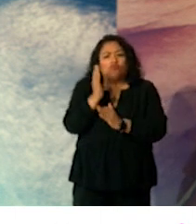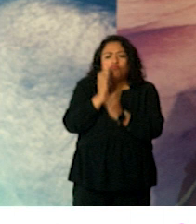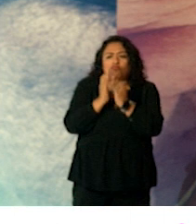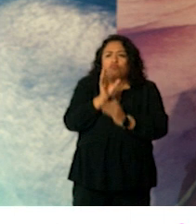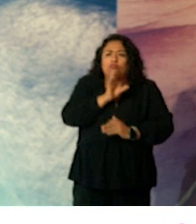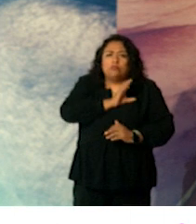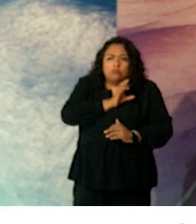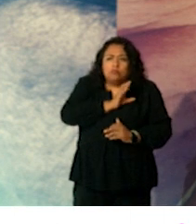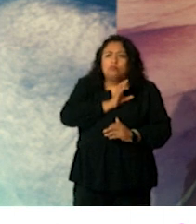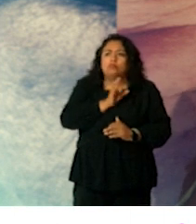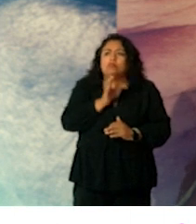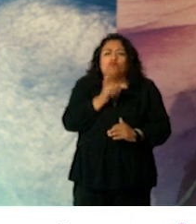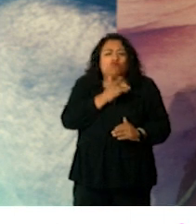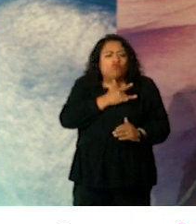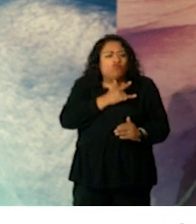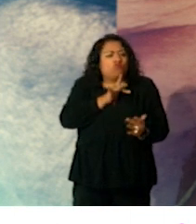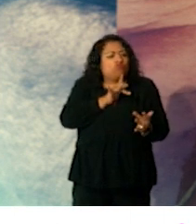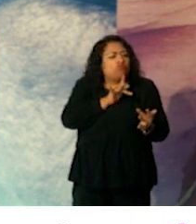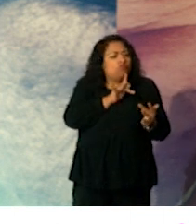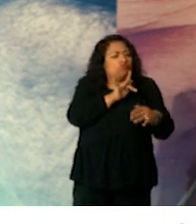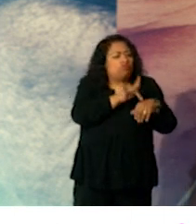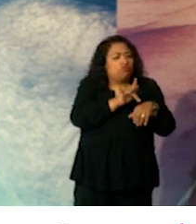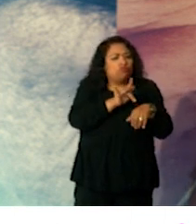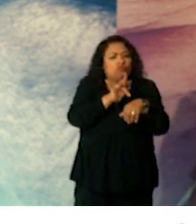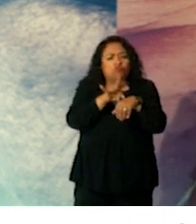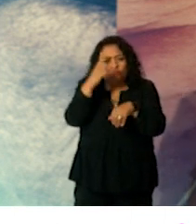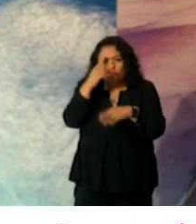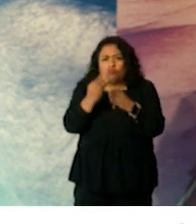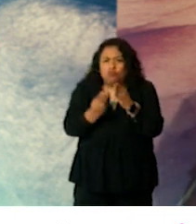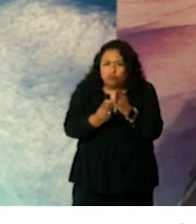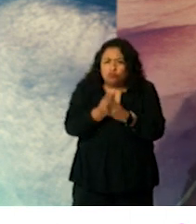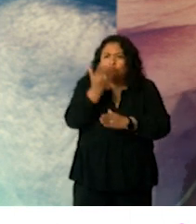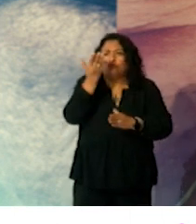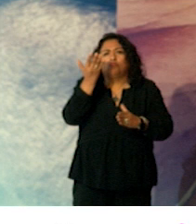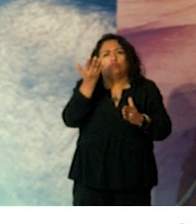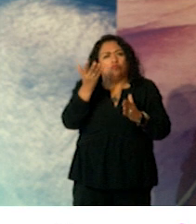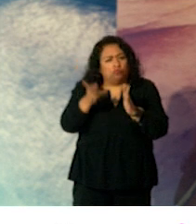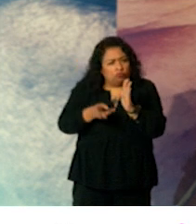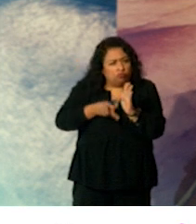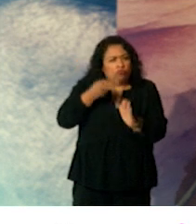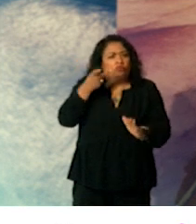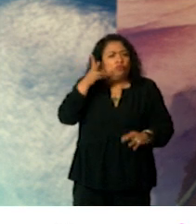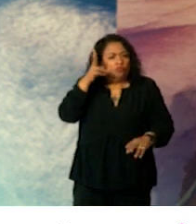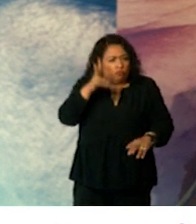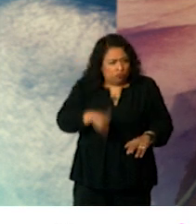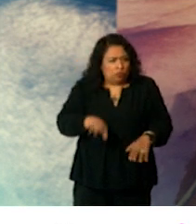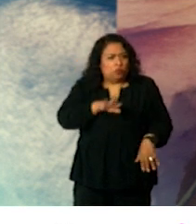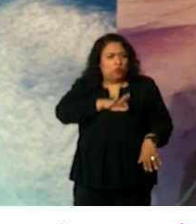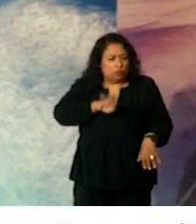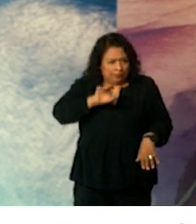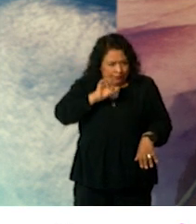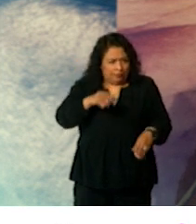que estemos tocándonos de corazón a corazón para hacer una nueva agenda climática y hacer realmente viable